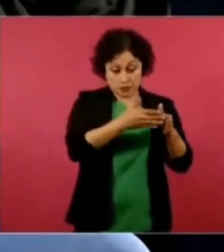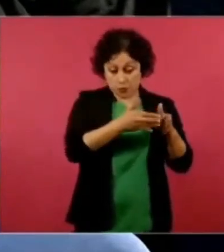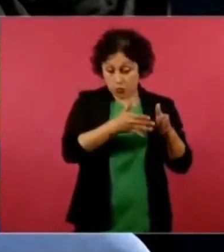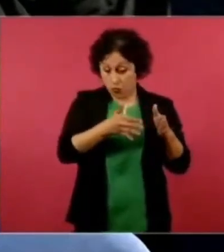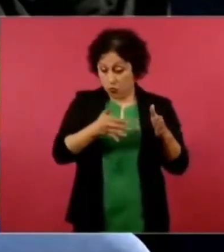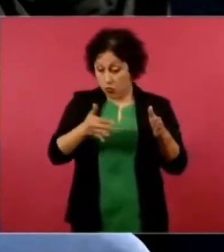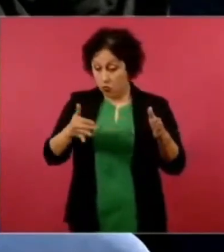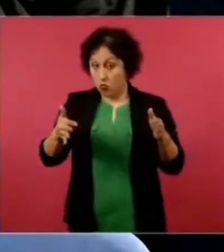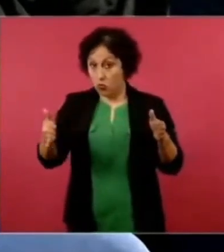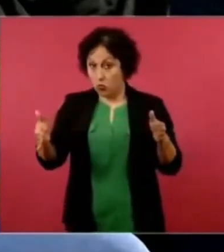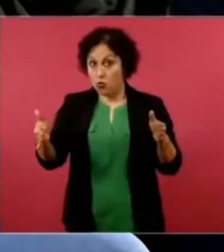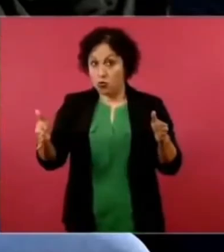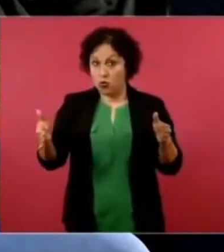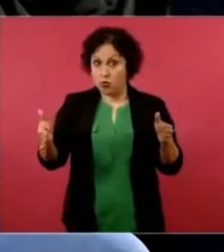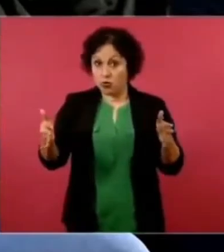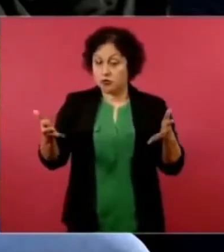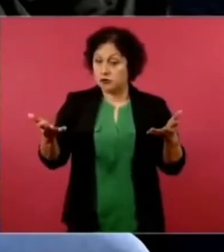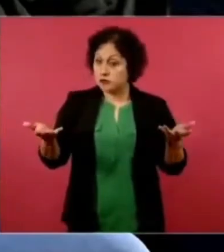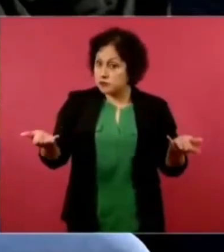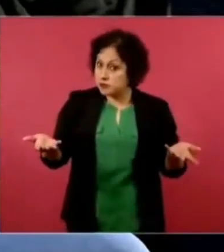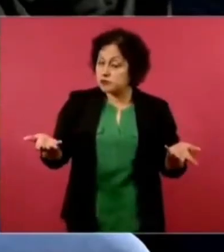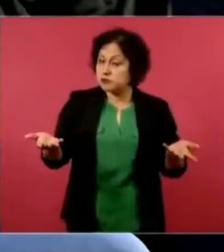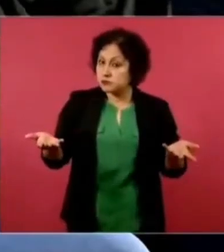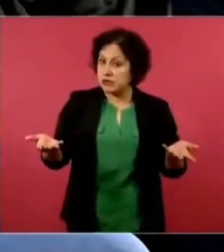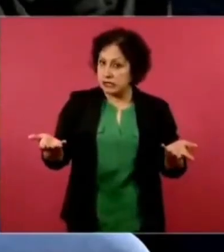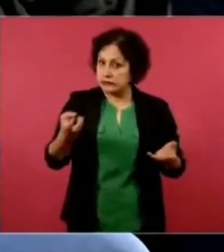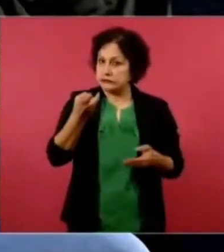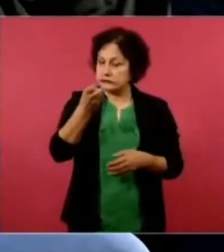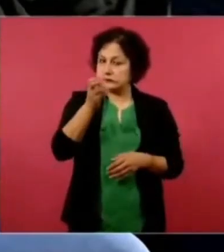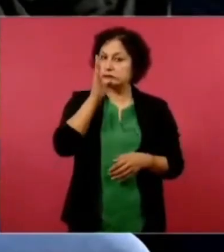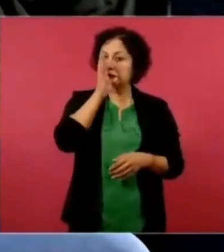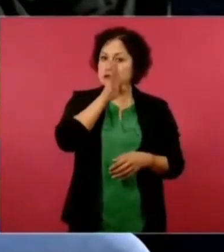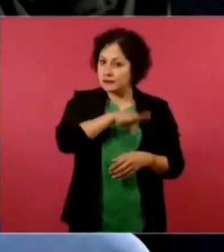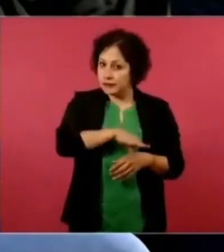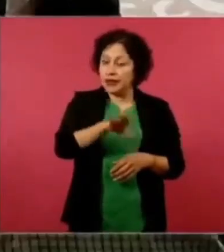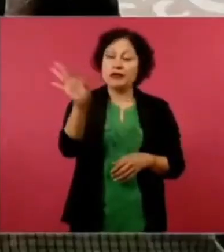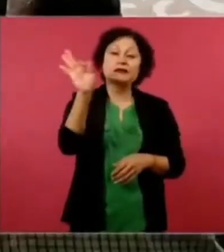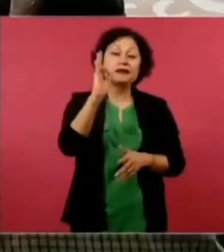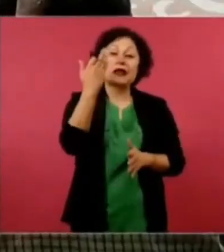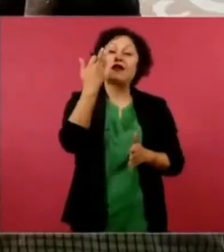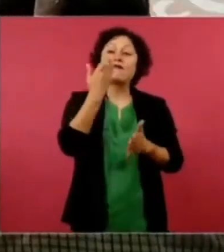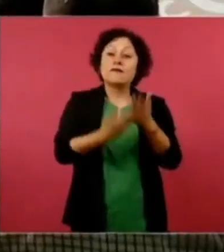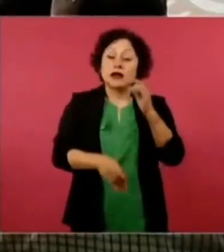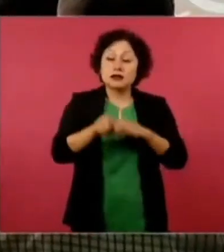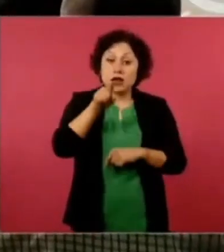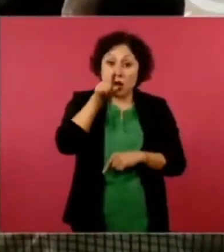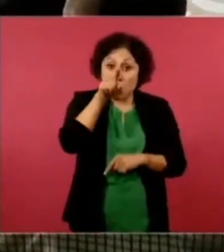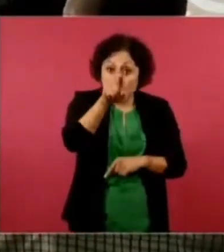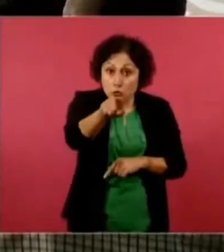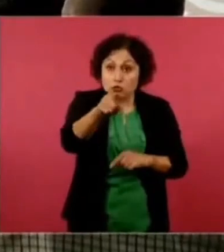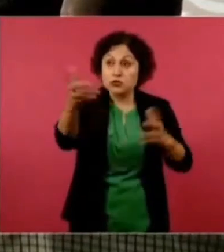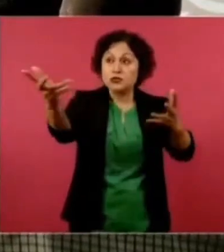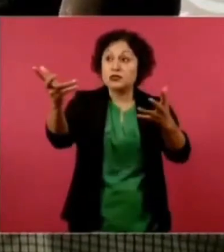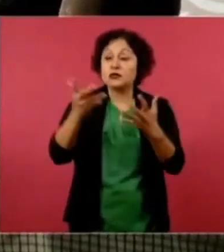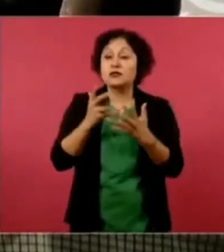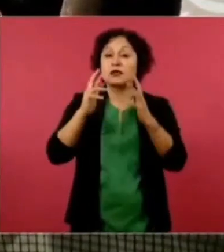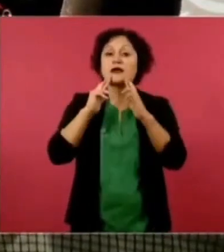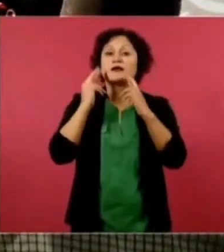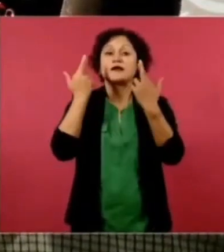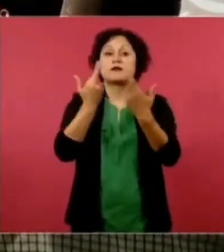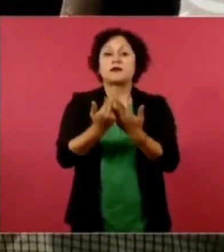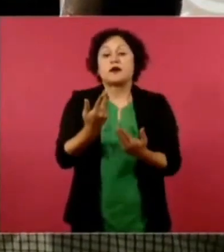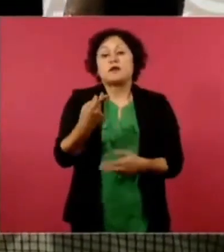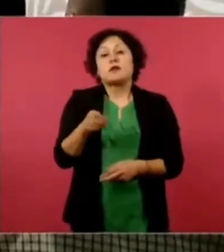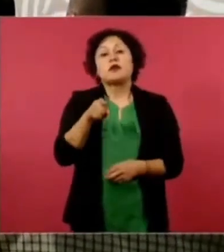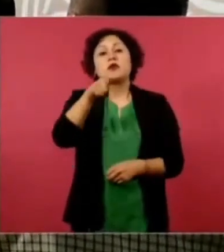y sería todavía muy útil una reunión de usted. Sí. Pero nunca aceptó hablar